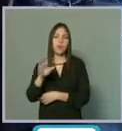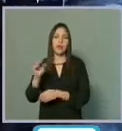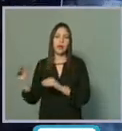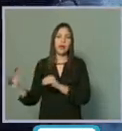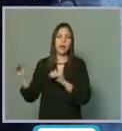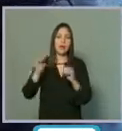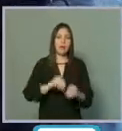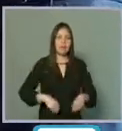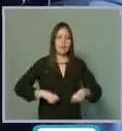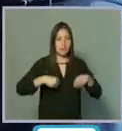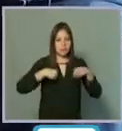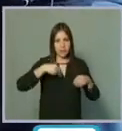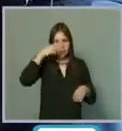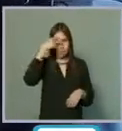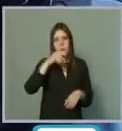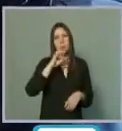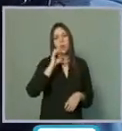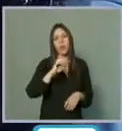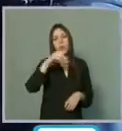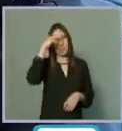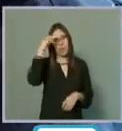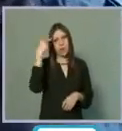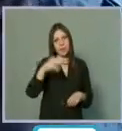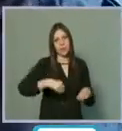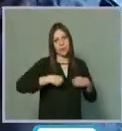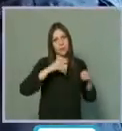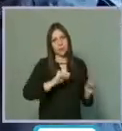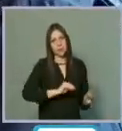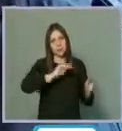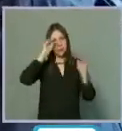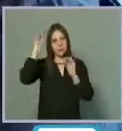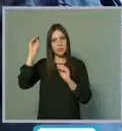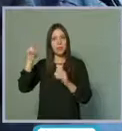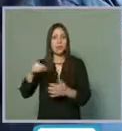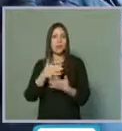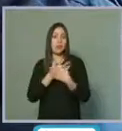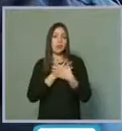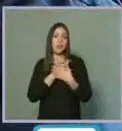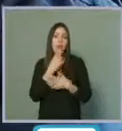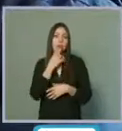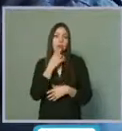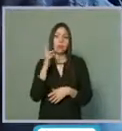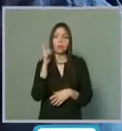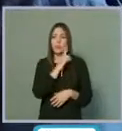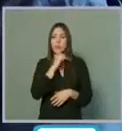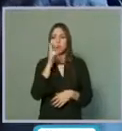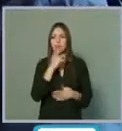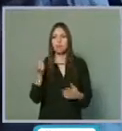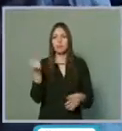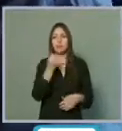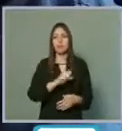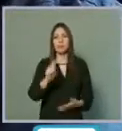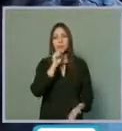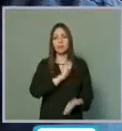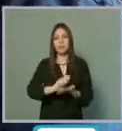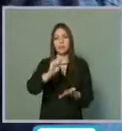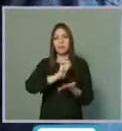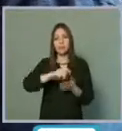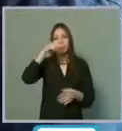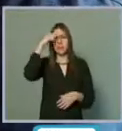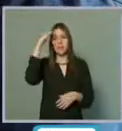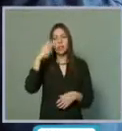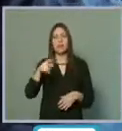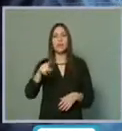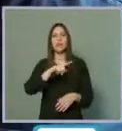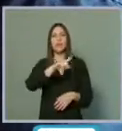sea, sí. O mexicanos. O mexicanos que fueron a vivir o que aman Rusia. Digo, los grandes escritores mexicanos nos